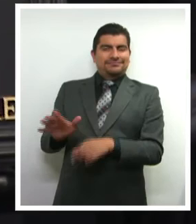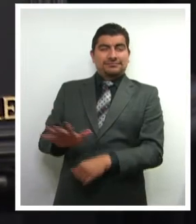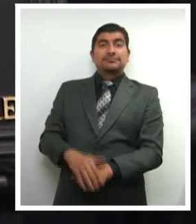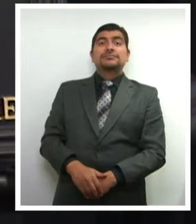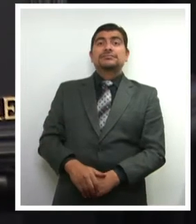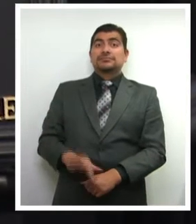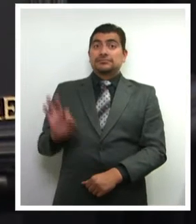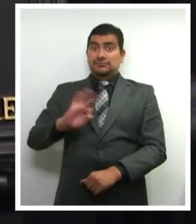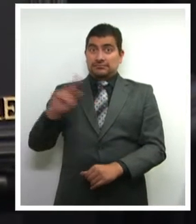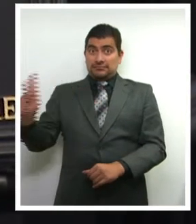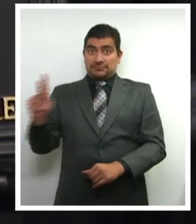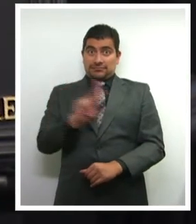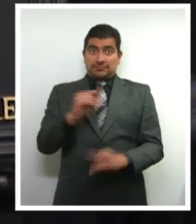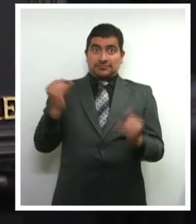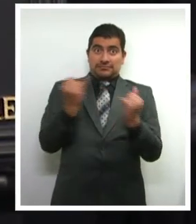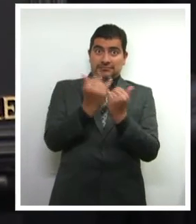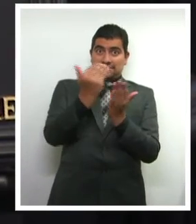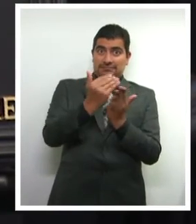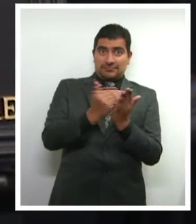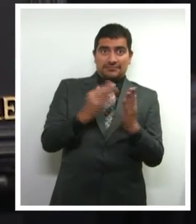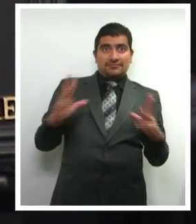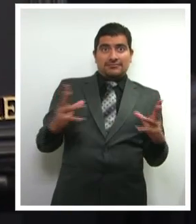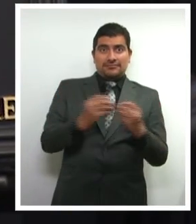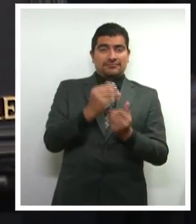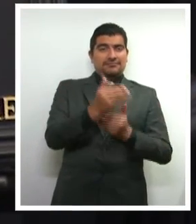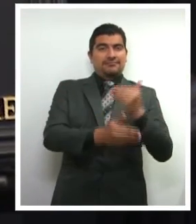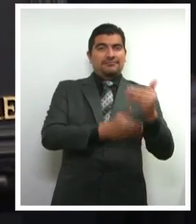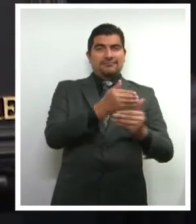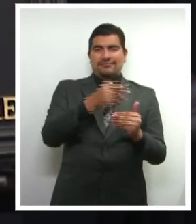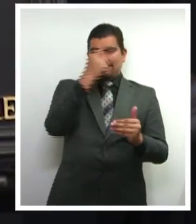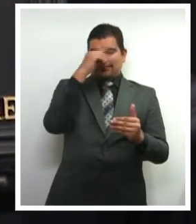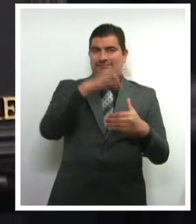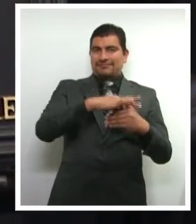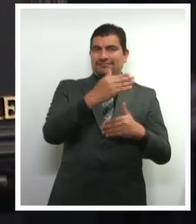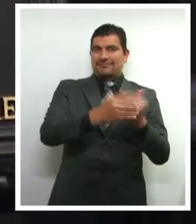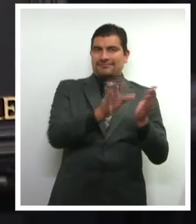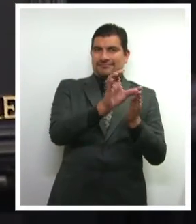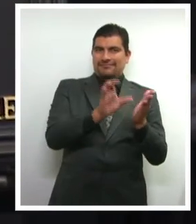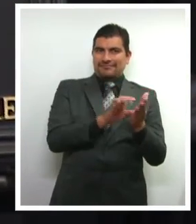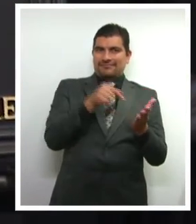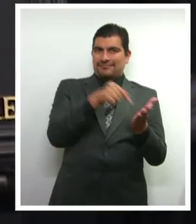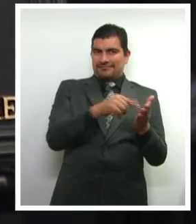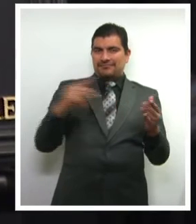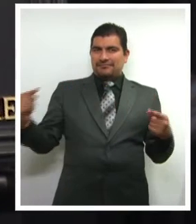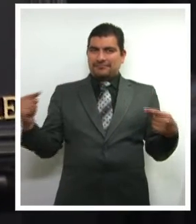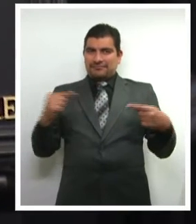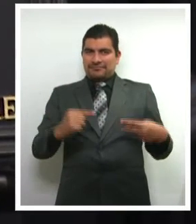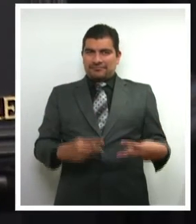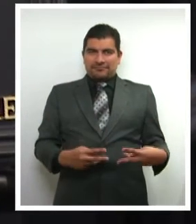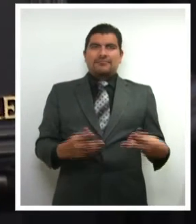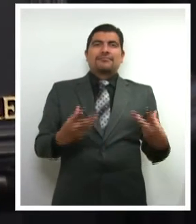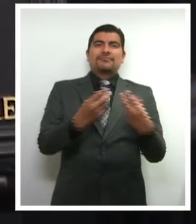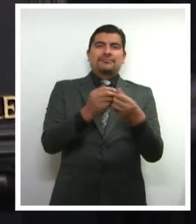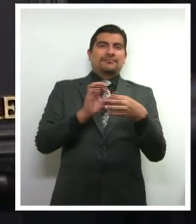guarden similitud con las etapas de los procesos electorales constitucionales.